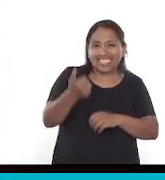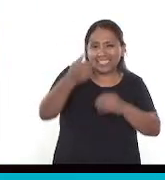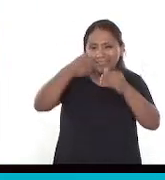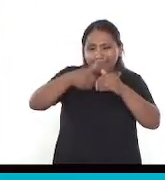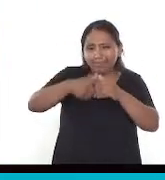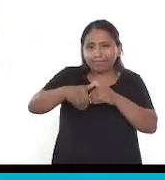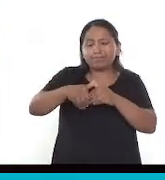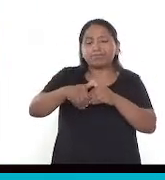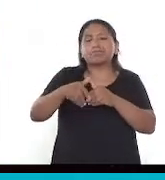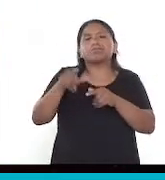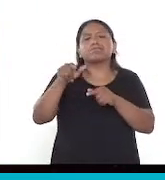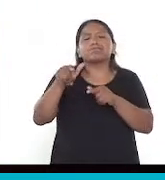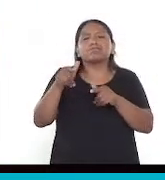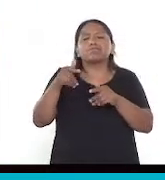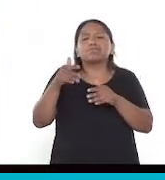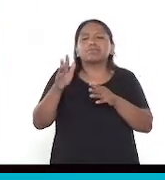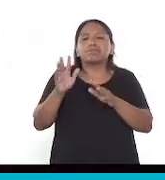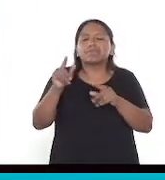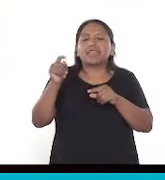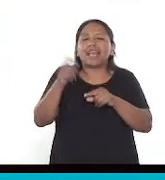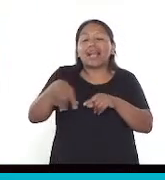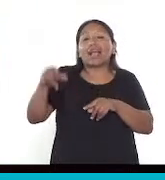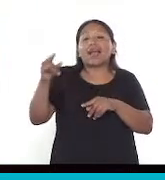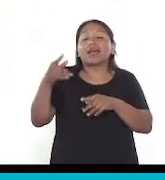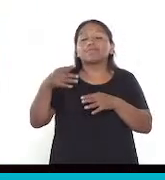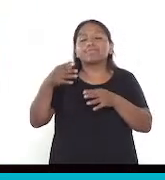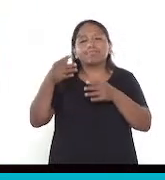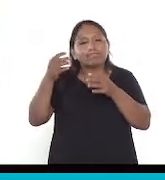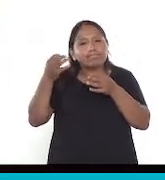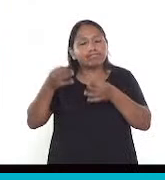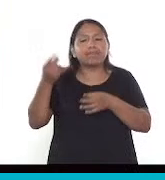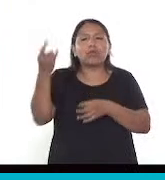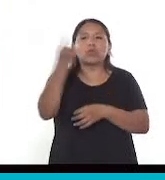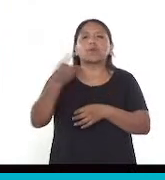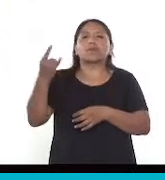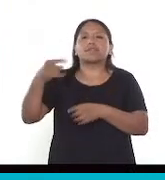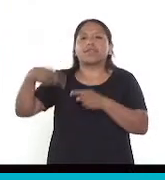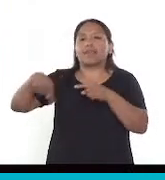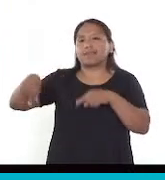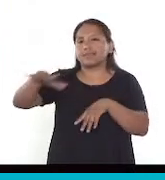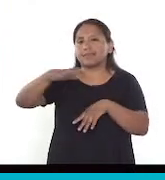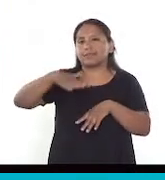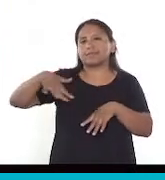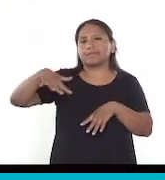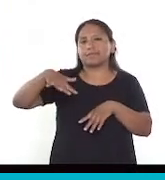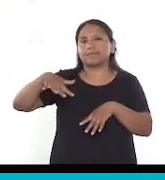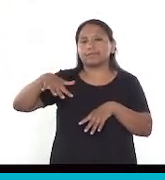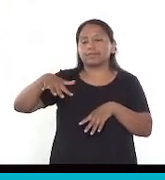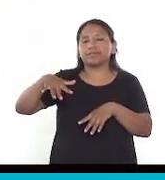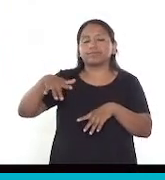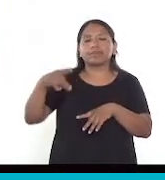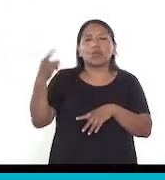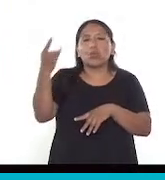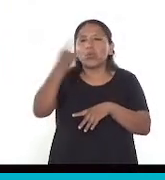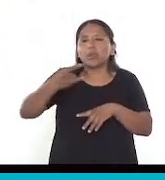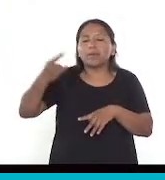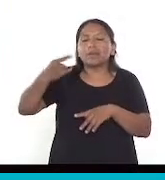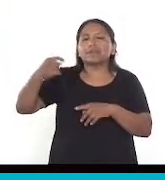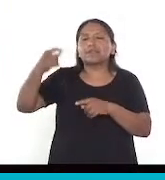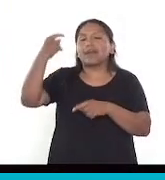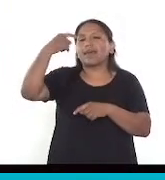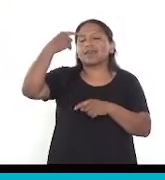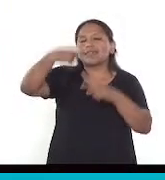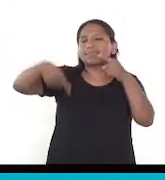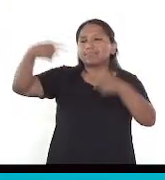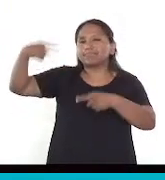un capítulo particular sucedió en nuestras universidades un capítulo particular que no se escapó a lo